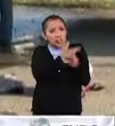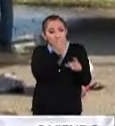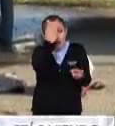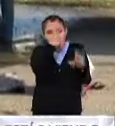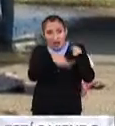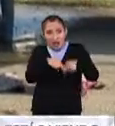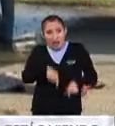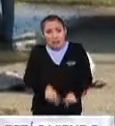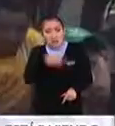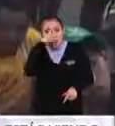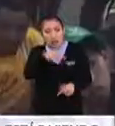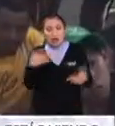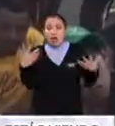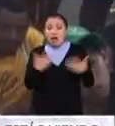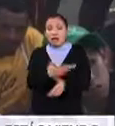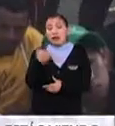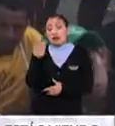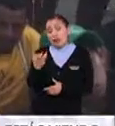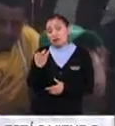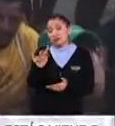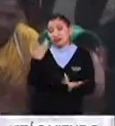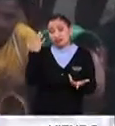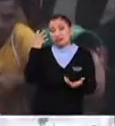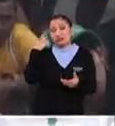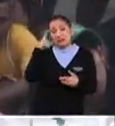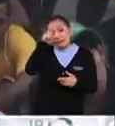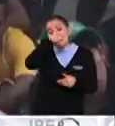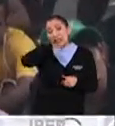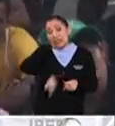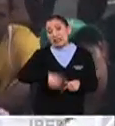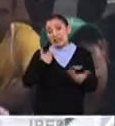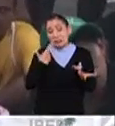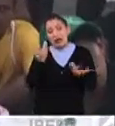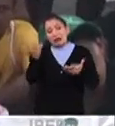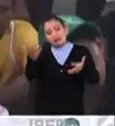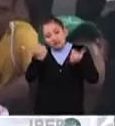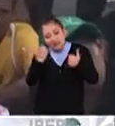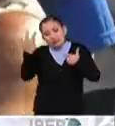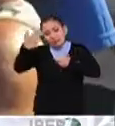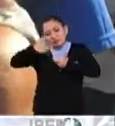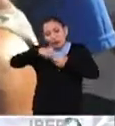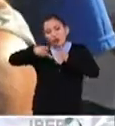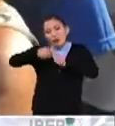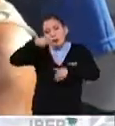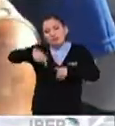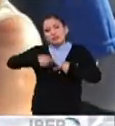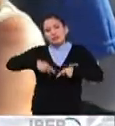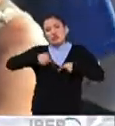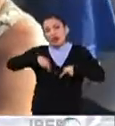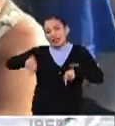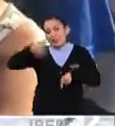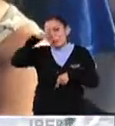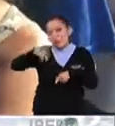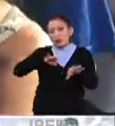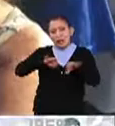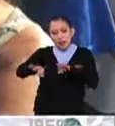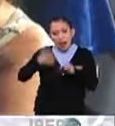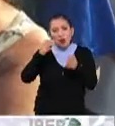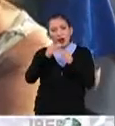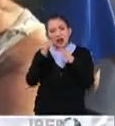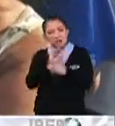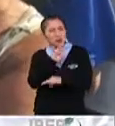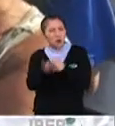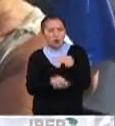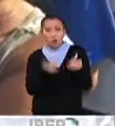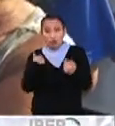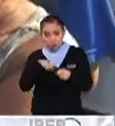que está siendo retornada, y eso tiene un reto mucho mayor en la inserción o reintegración de estas poblaciones en nuestro país, y creo que hoy no